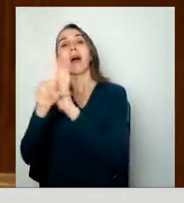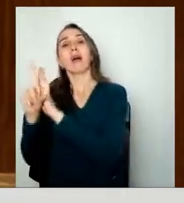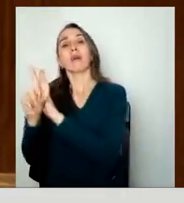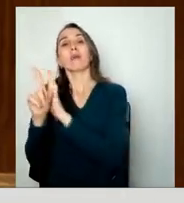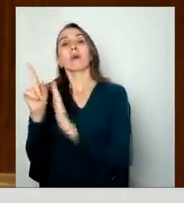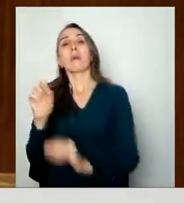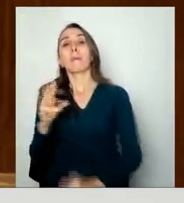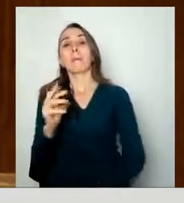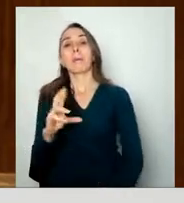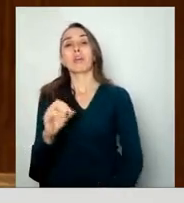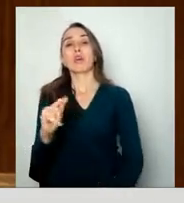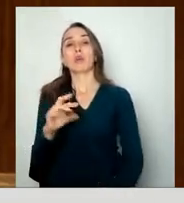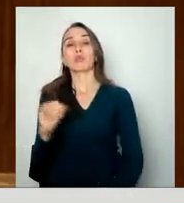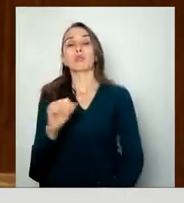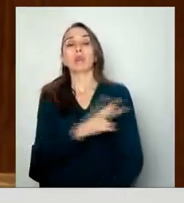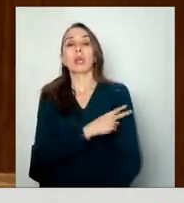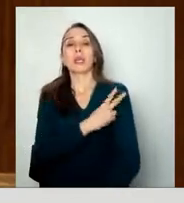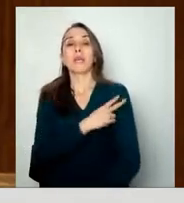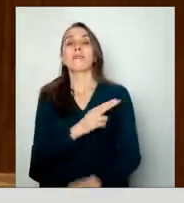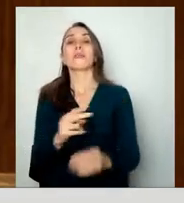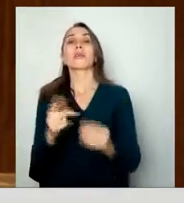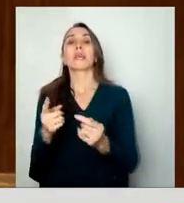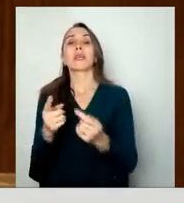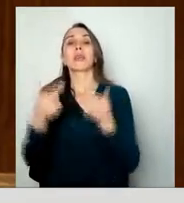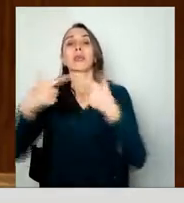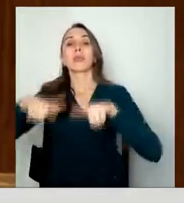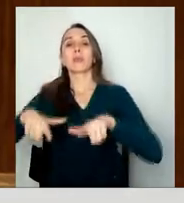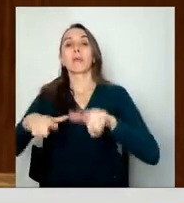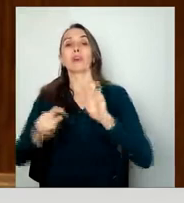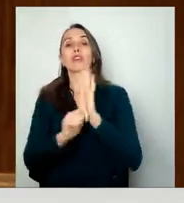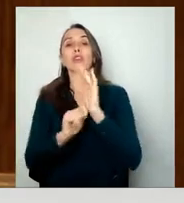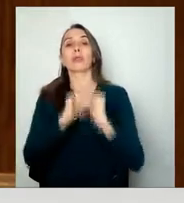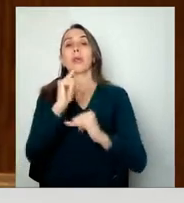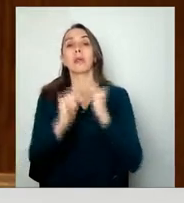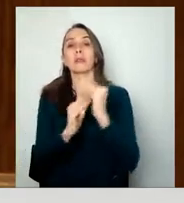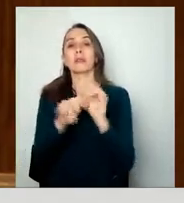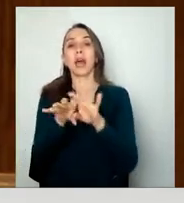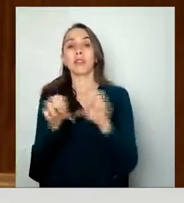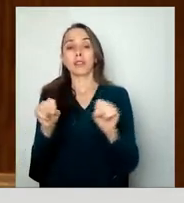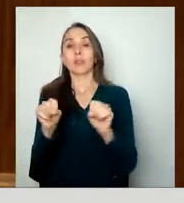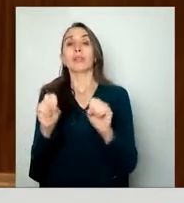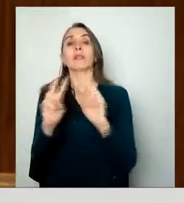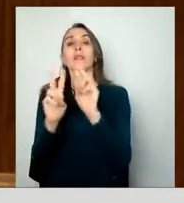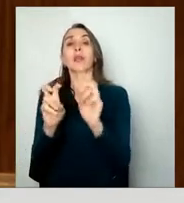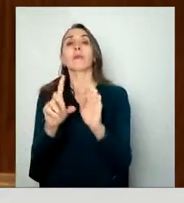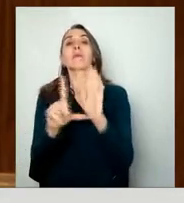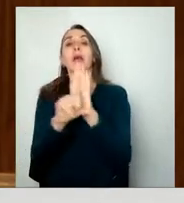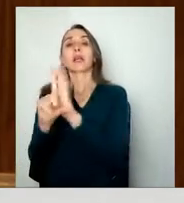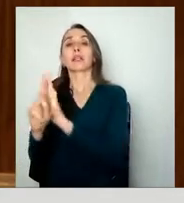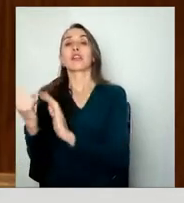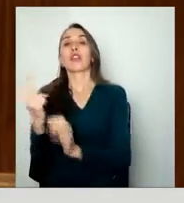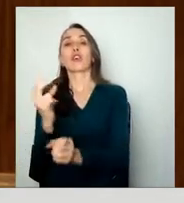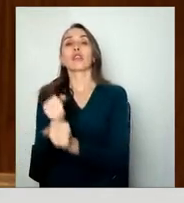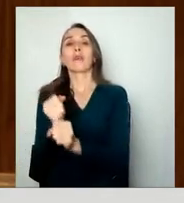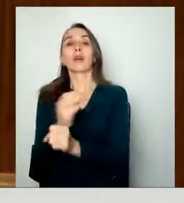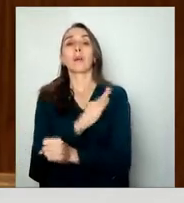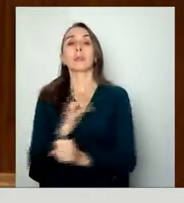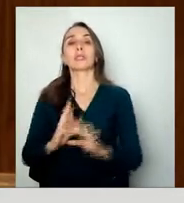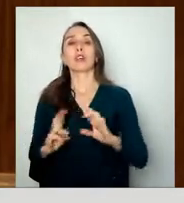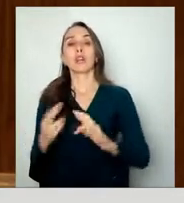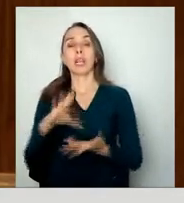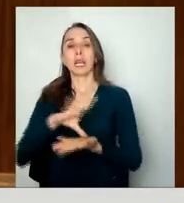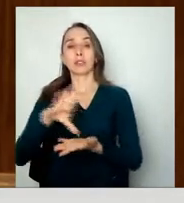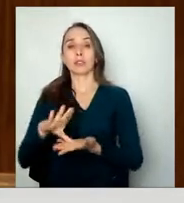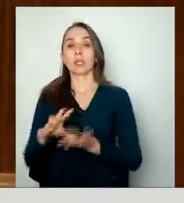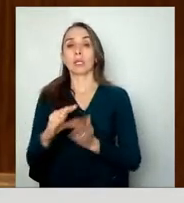jefe del departamento de tratado y asunto legislativos ambos del Ministerio de relaciones exteriores señala el